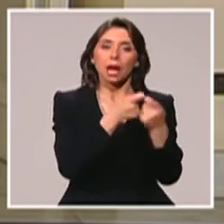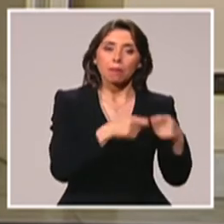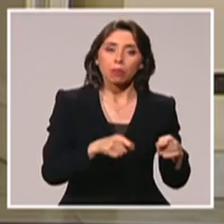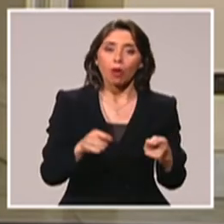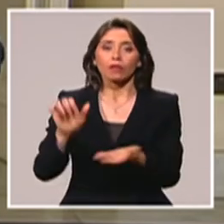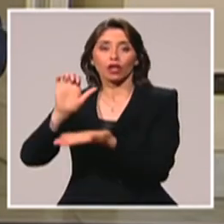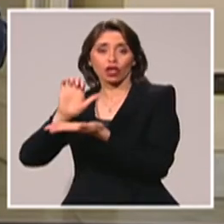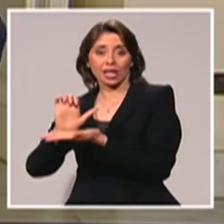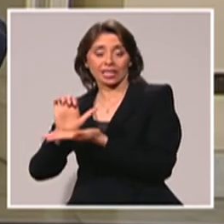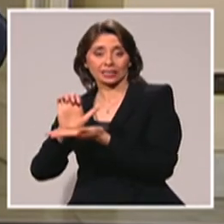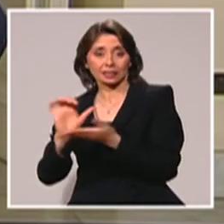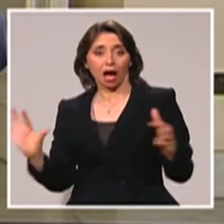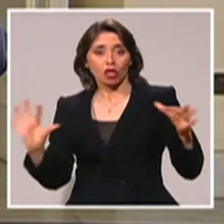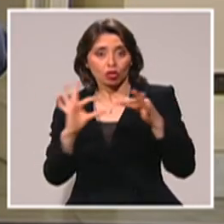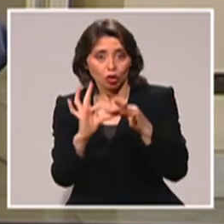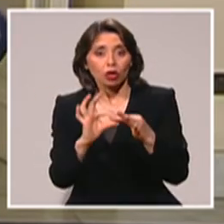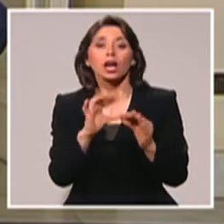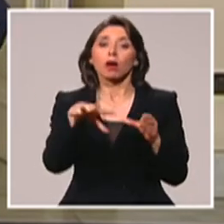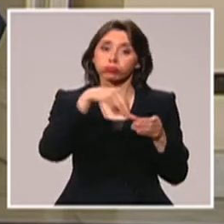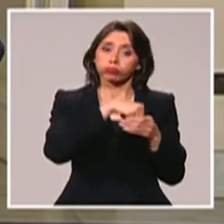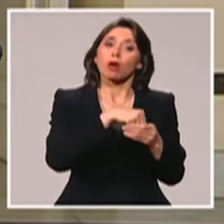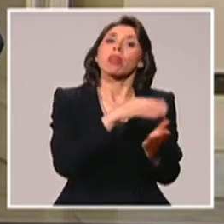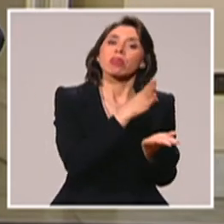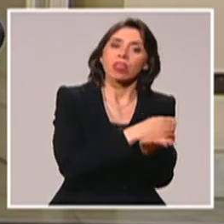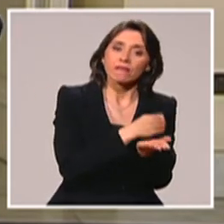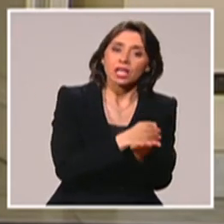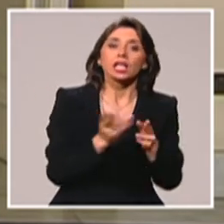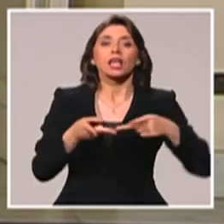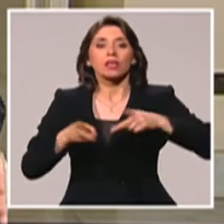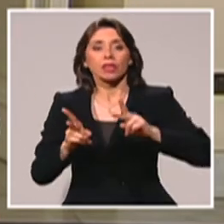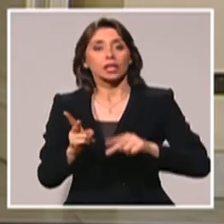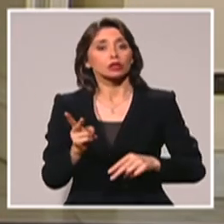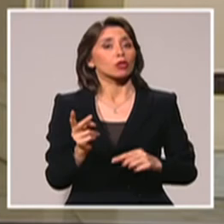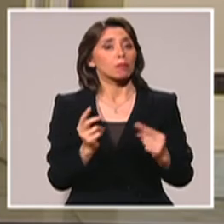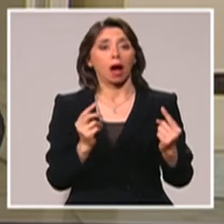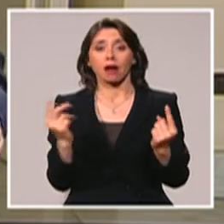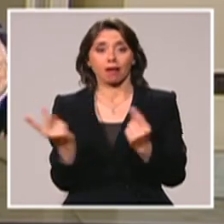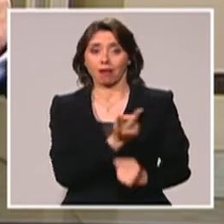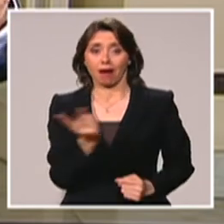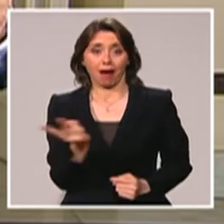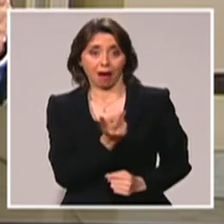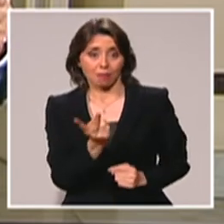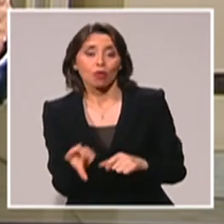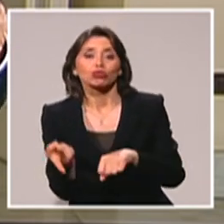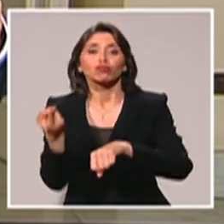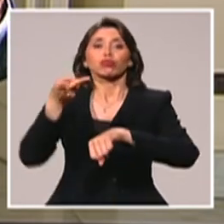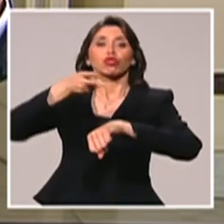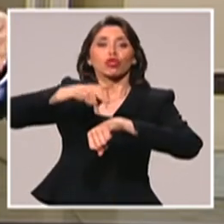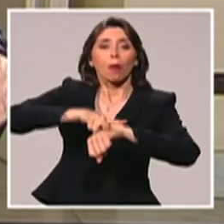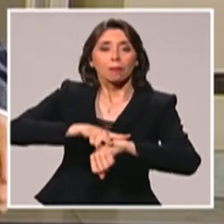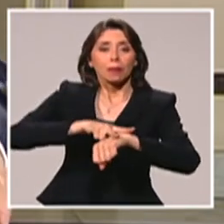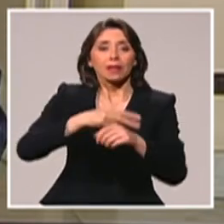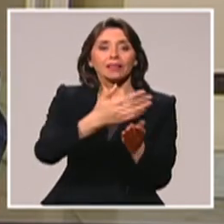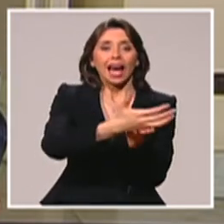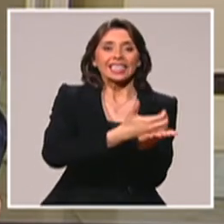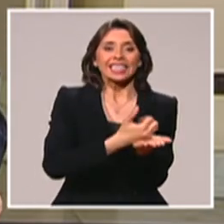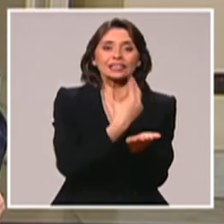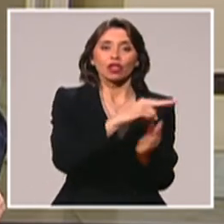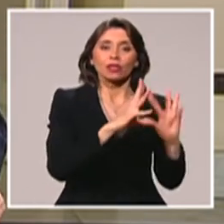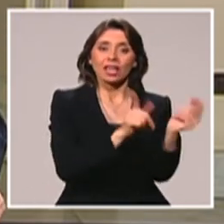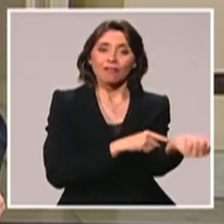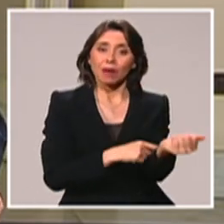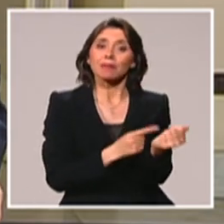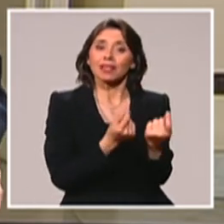el estado que involucra deberes y derechos para ambos complementará los ingresos de las familias